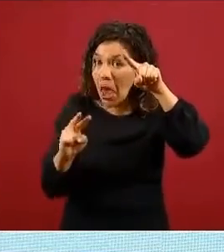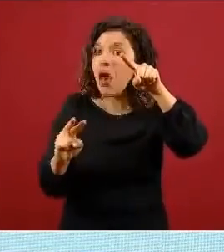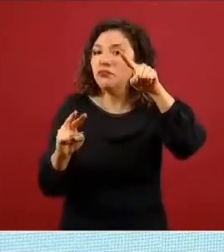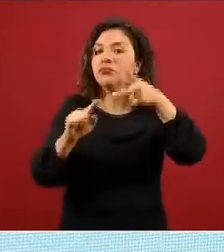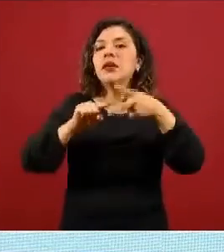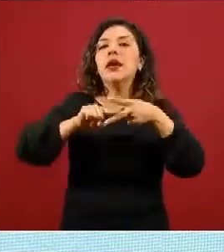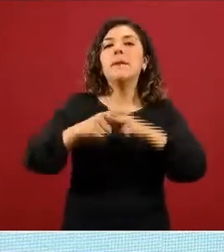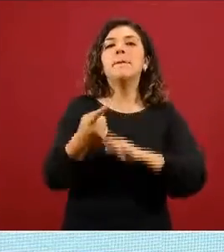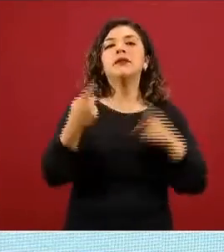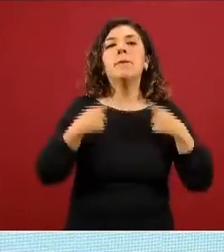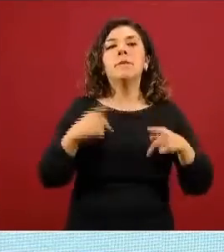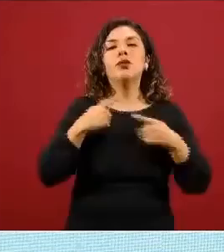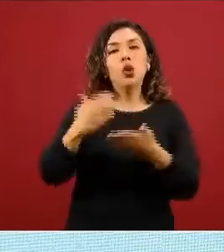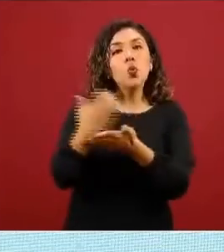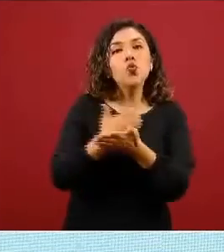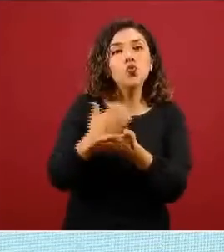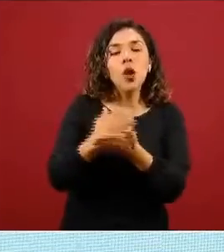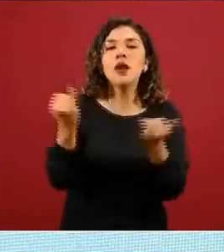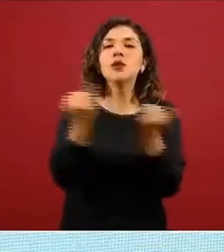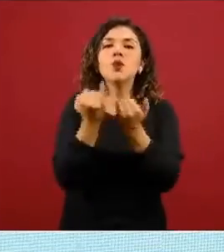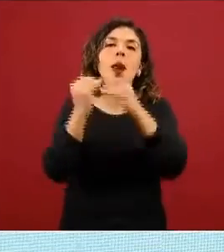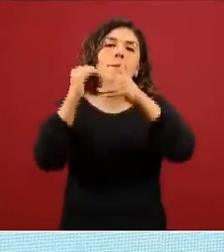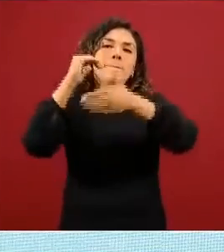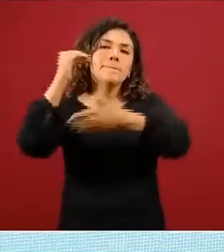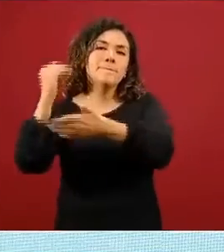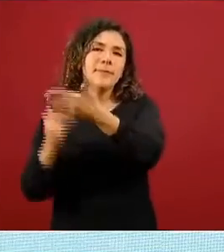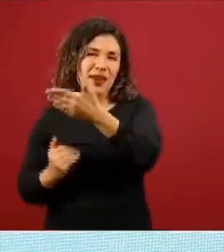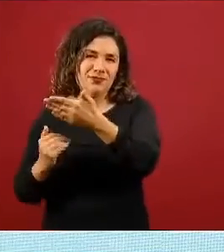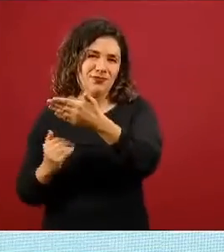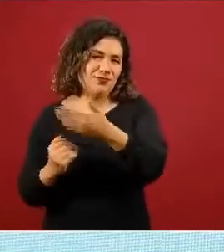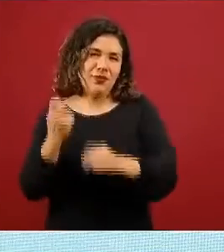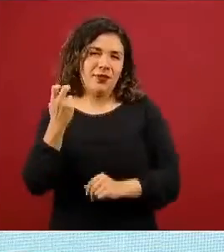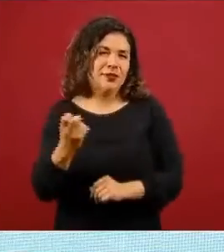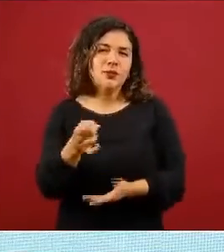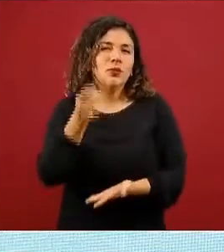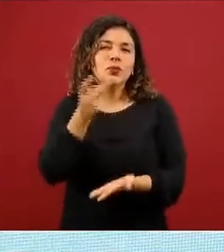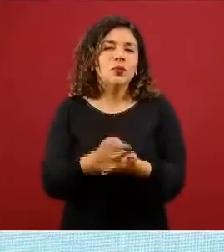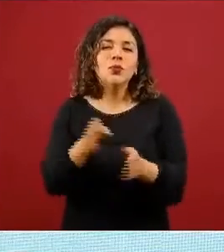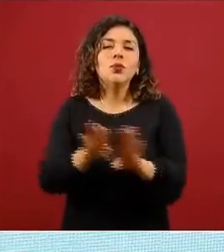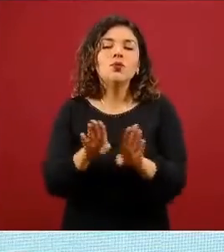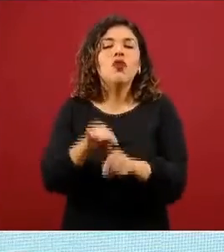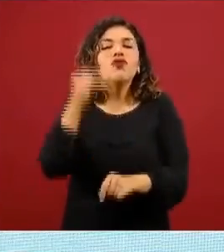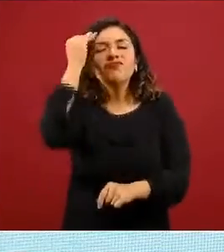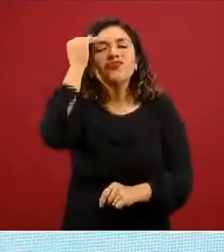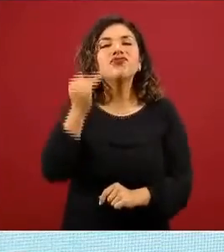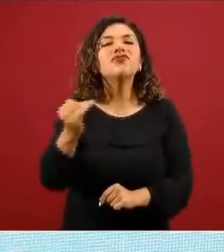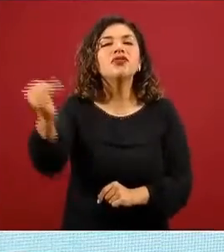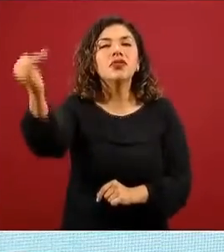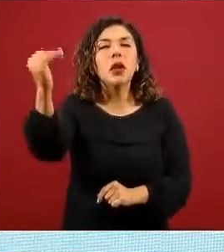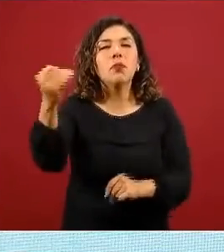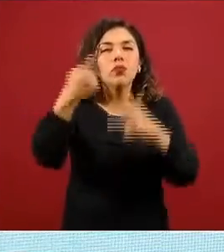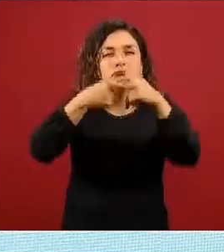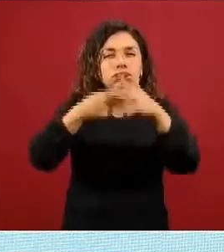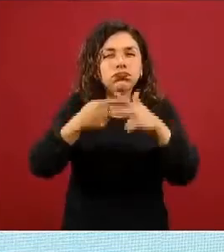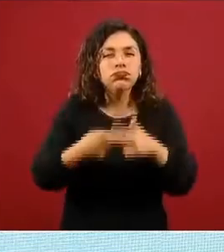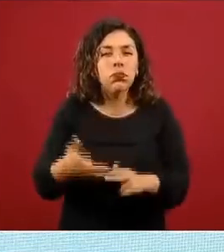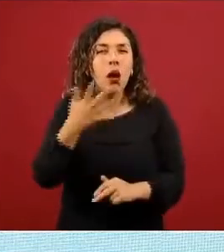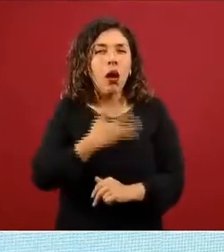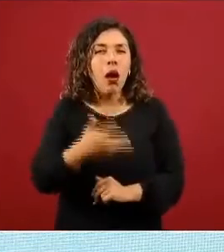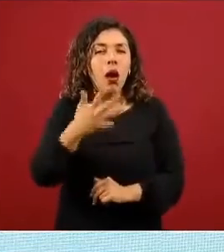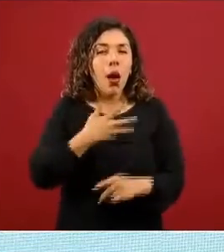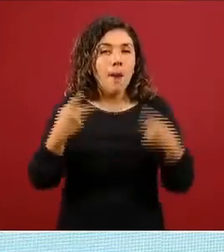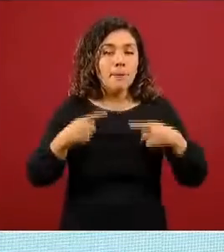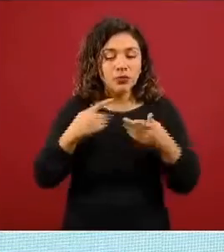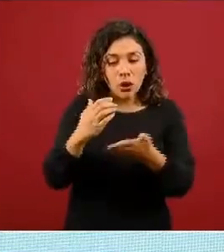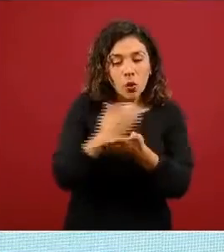a ver un descenso de los casos recuperados. Esto simplemente es por el tiempo promedio en que